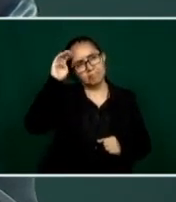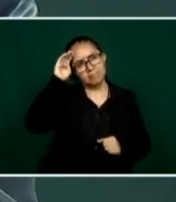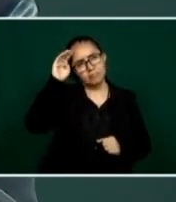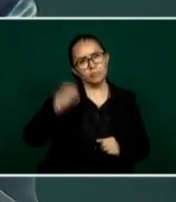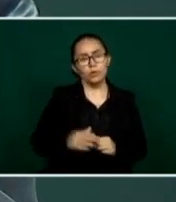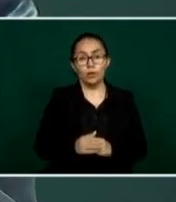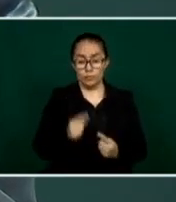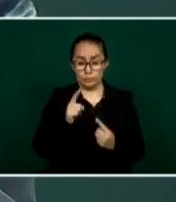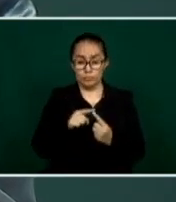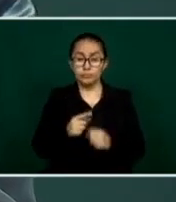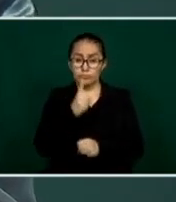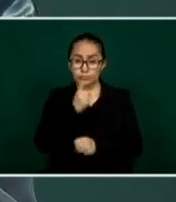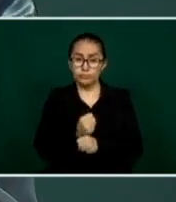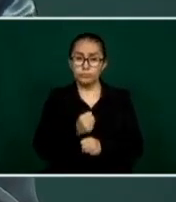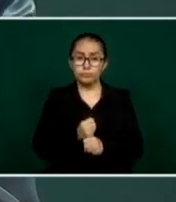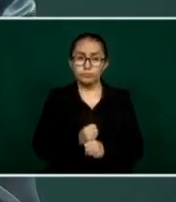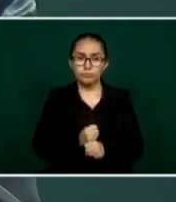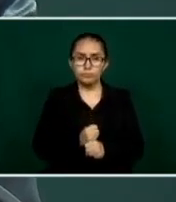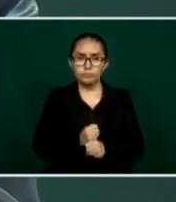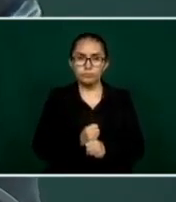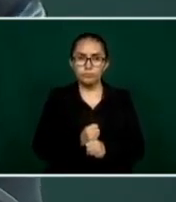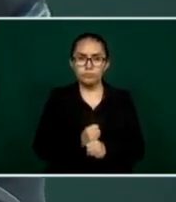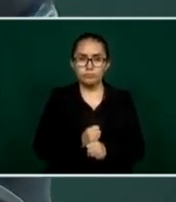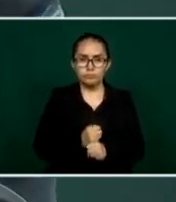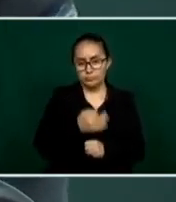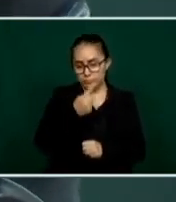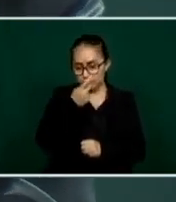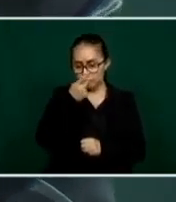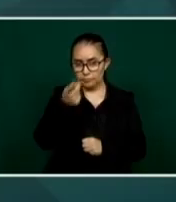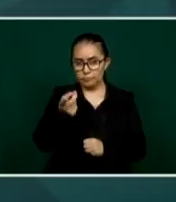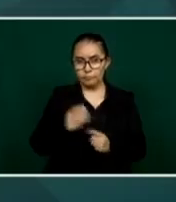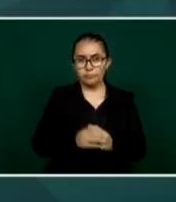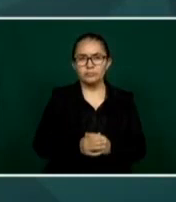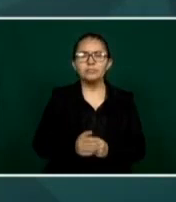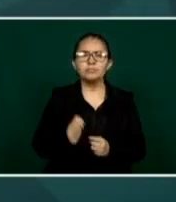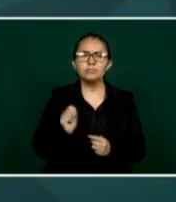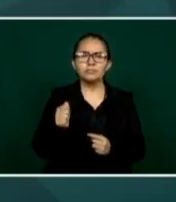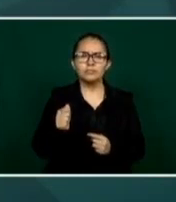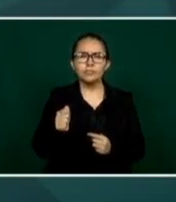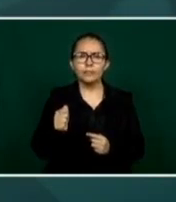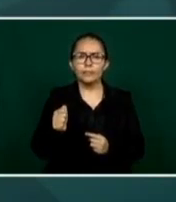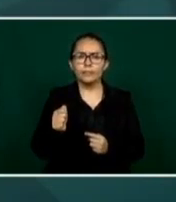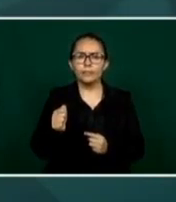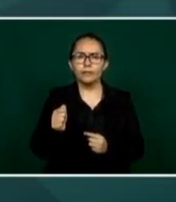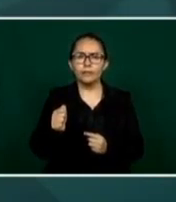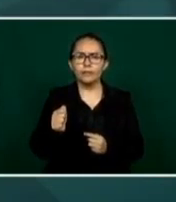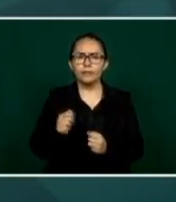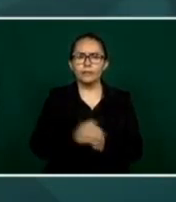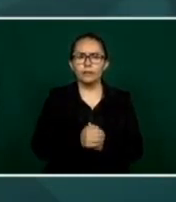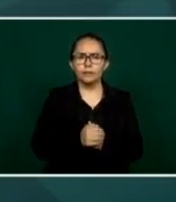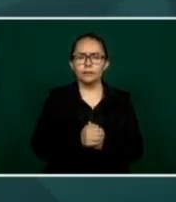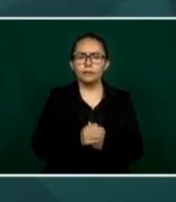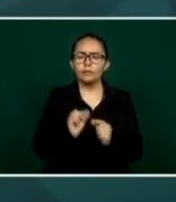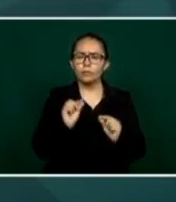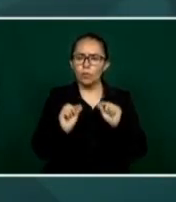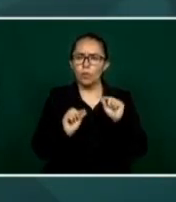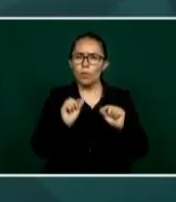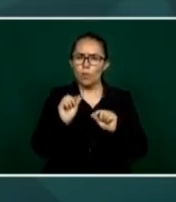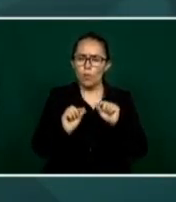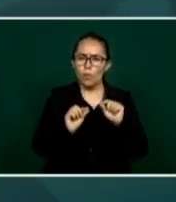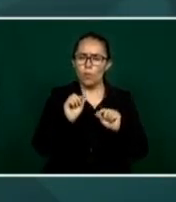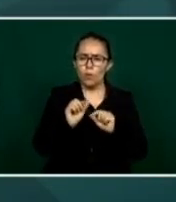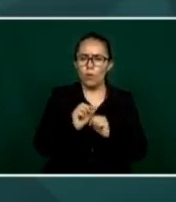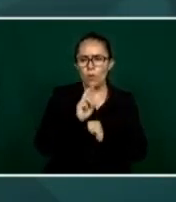Lo primero, repito, es mejorar la